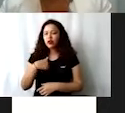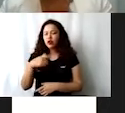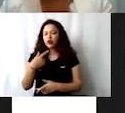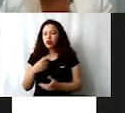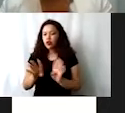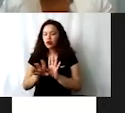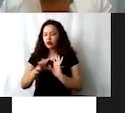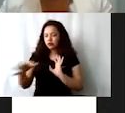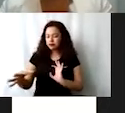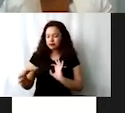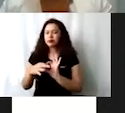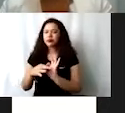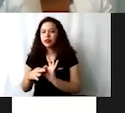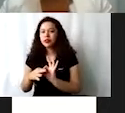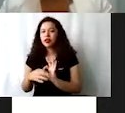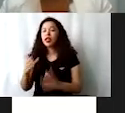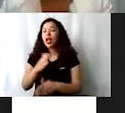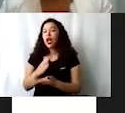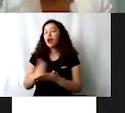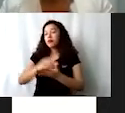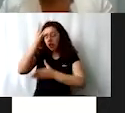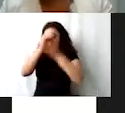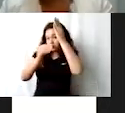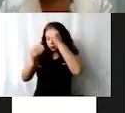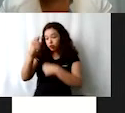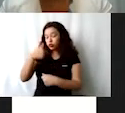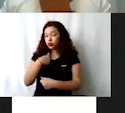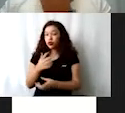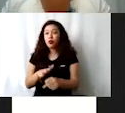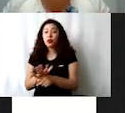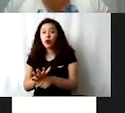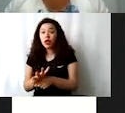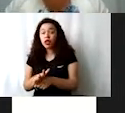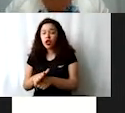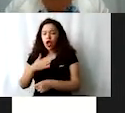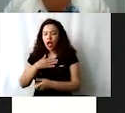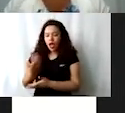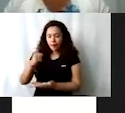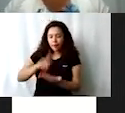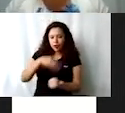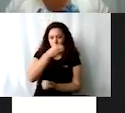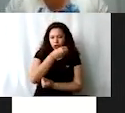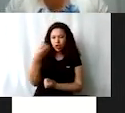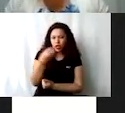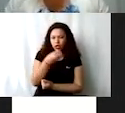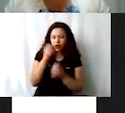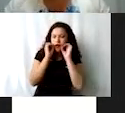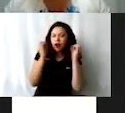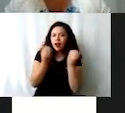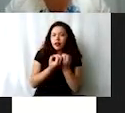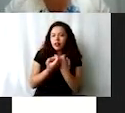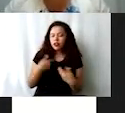además qué me deja de aprendizaje y de qué me doy cuenta dentro de mi organización, lo que